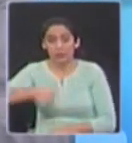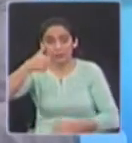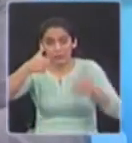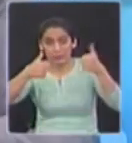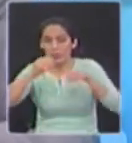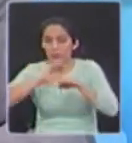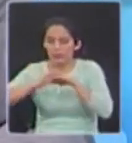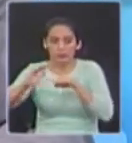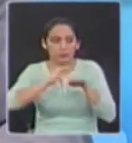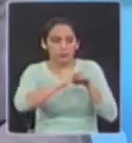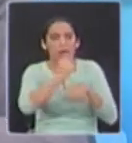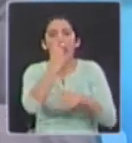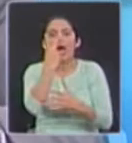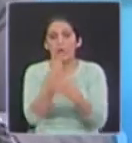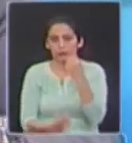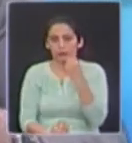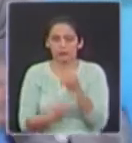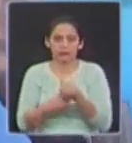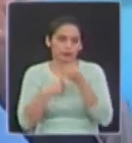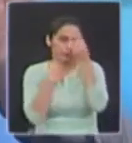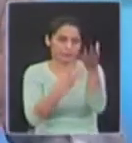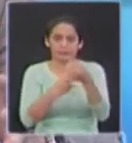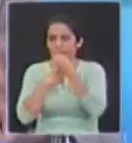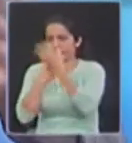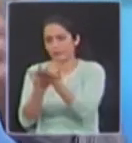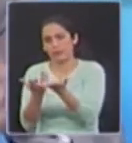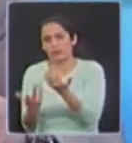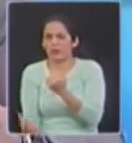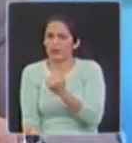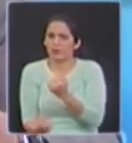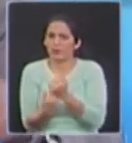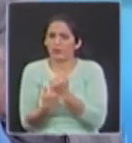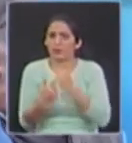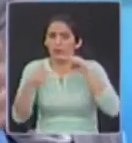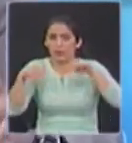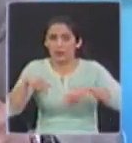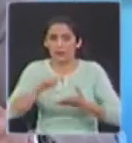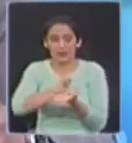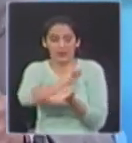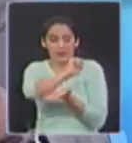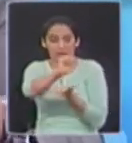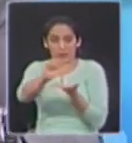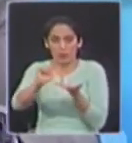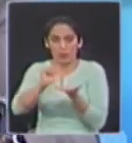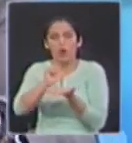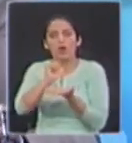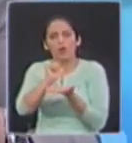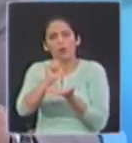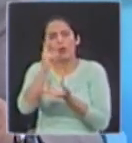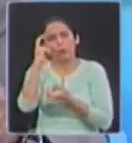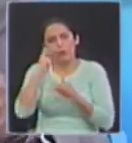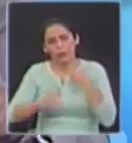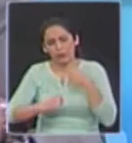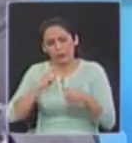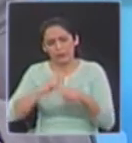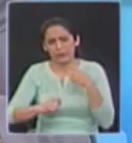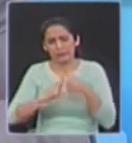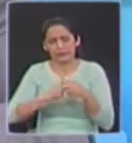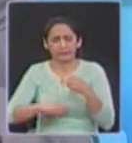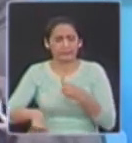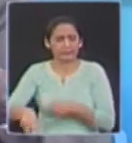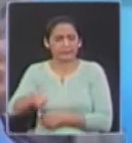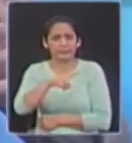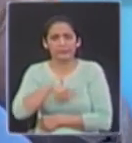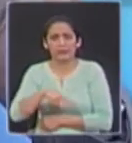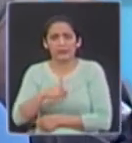unas propuestas para solucionar problemas de la SUAY, porque también, aunque conocemos y estamos sumamente claros que existen